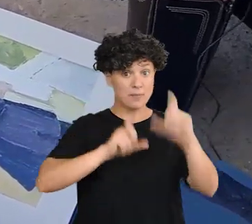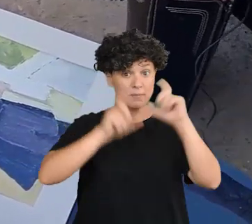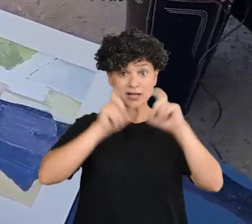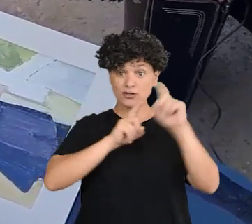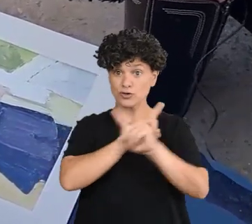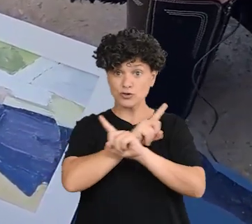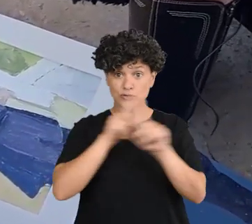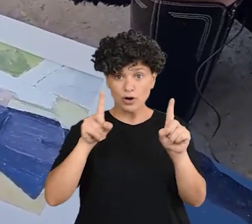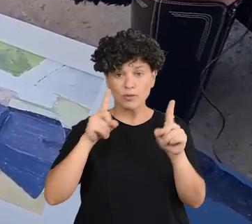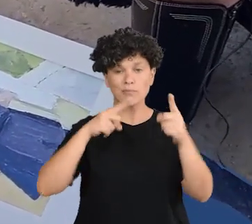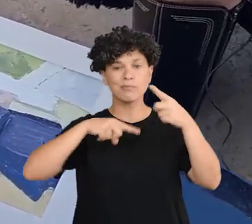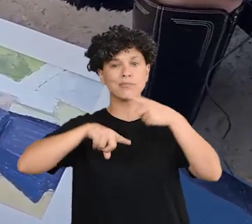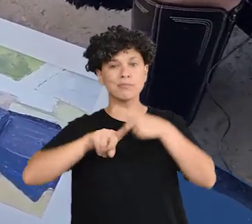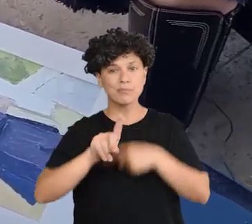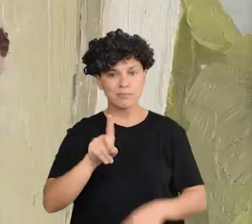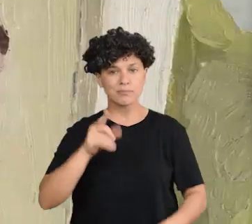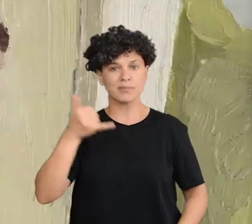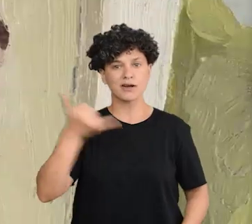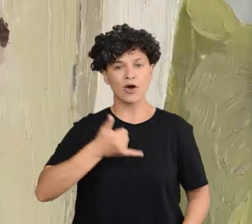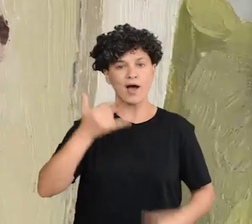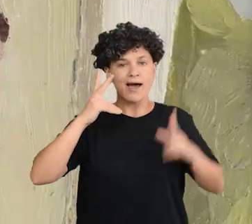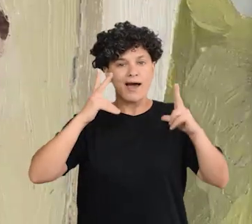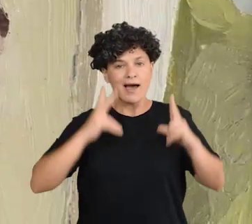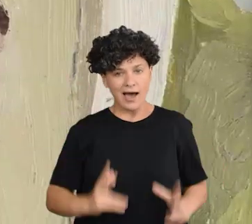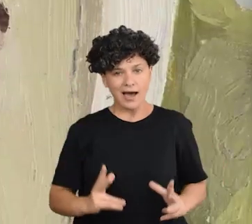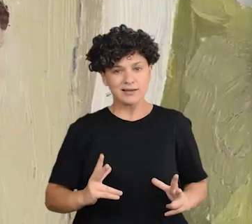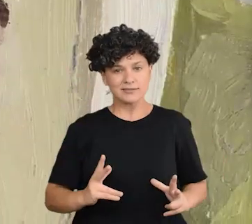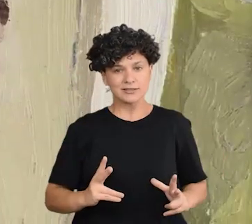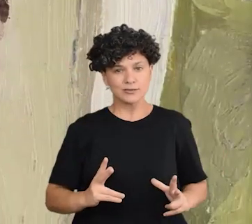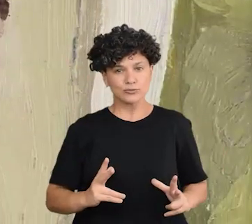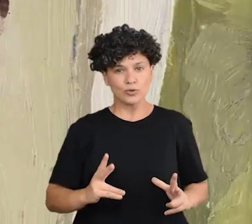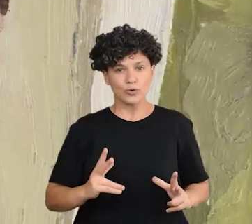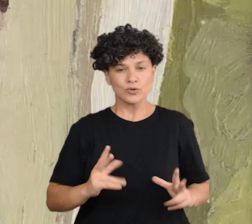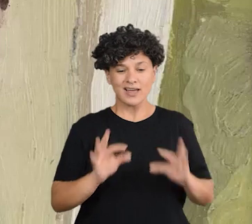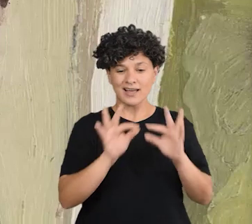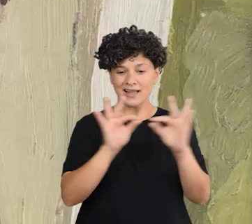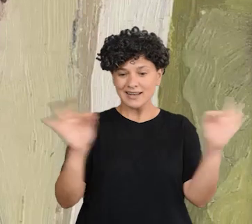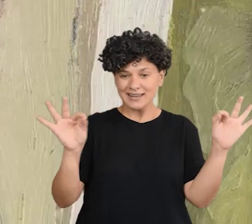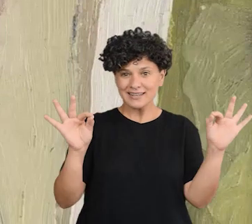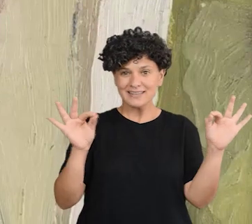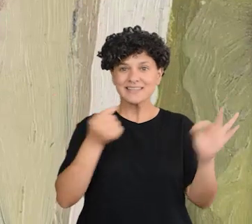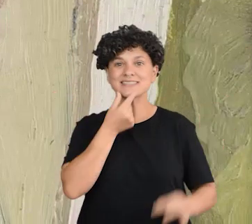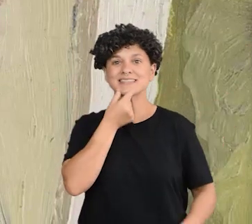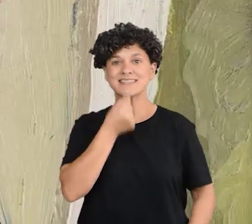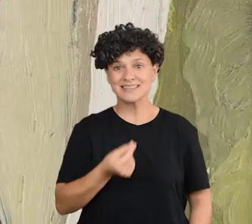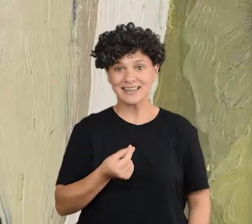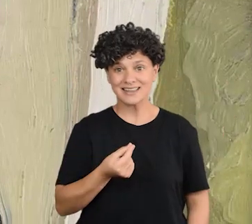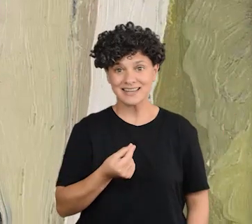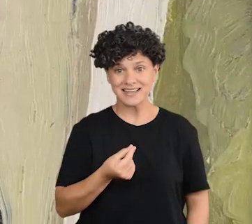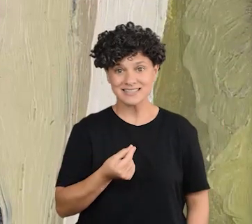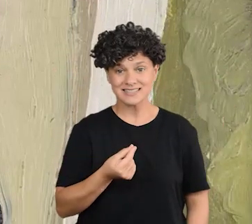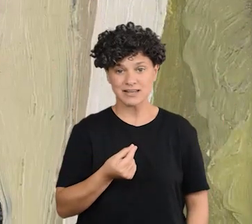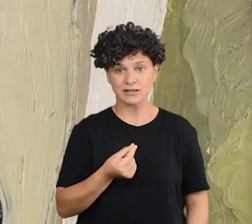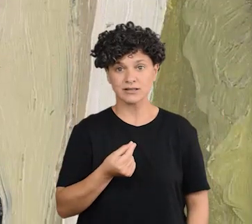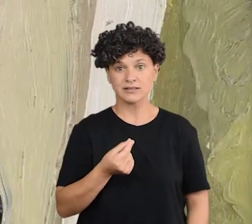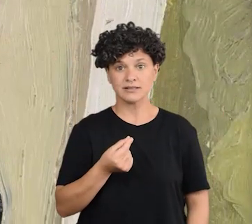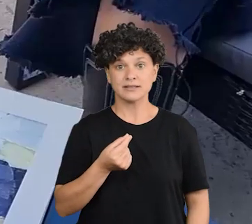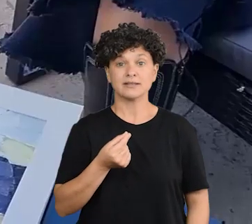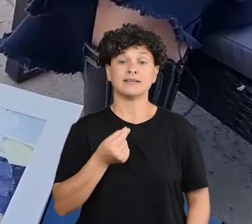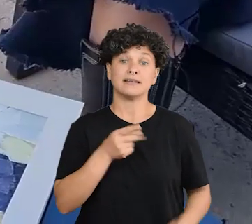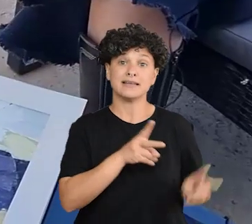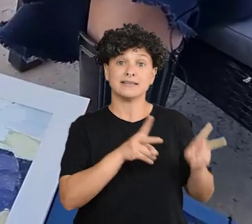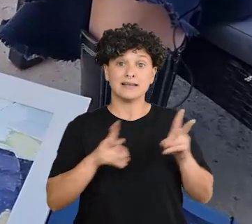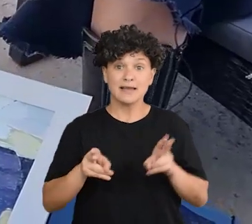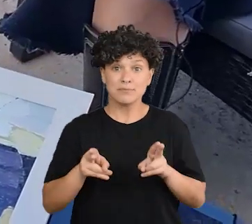expresión, pero sí muchísima actitud, líneas sintéticas en